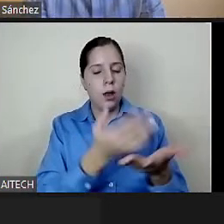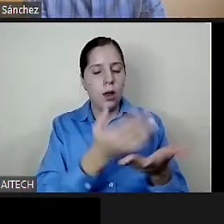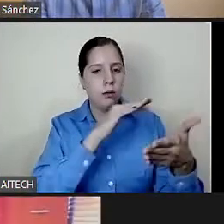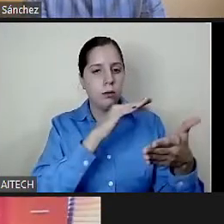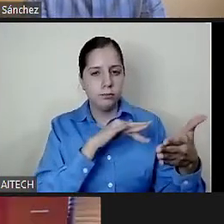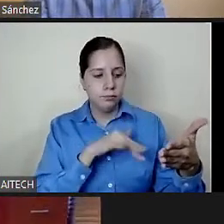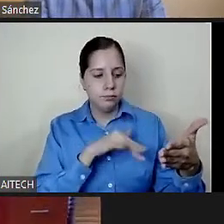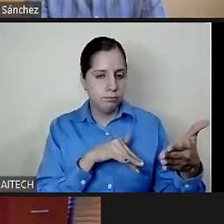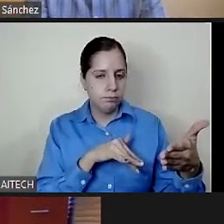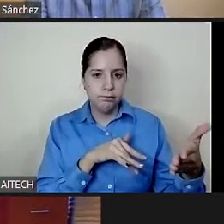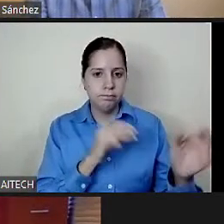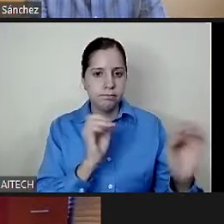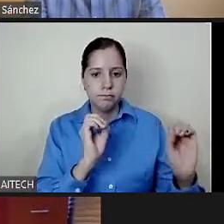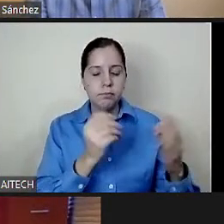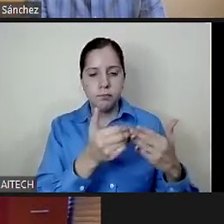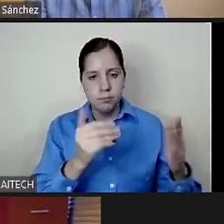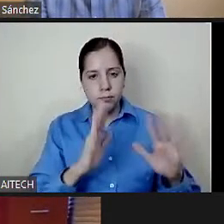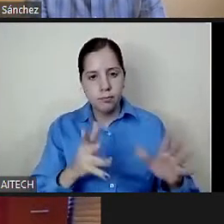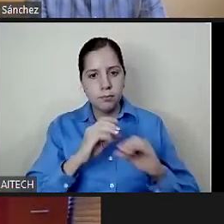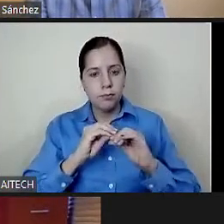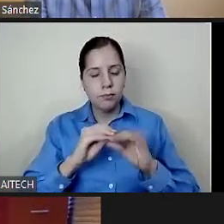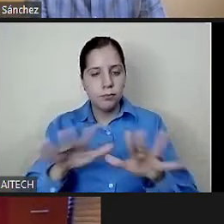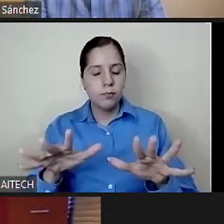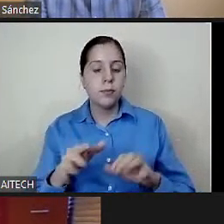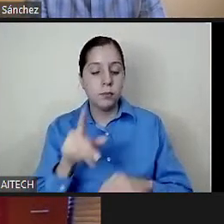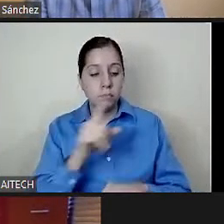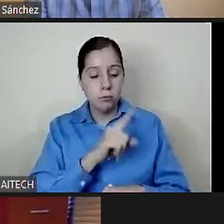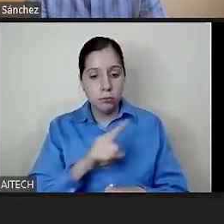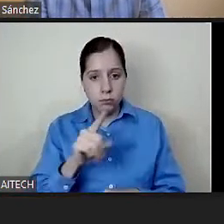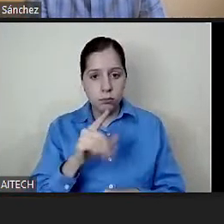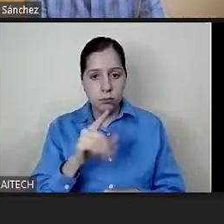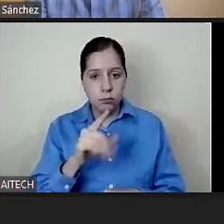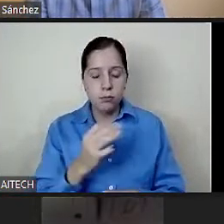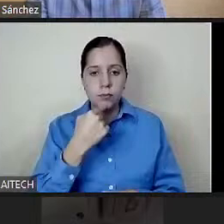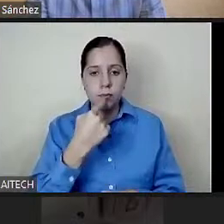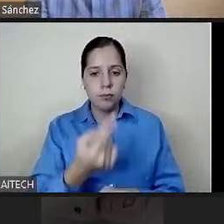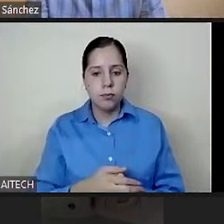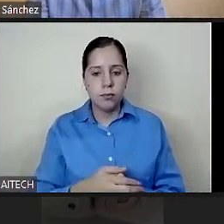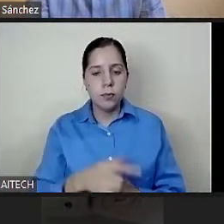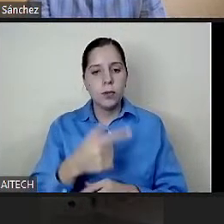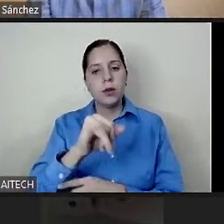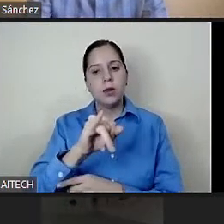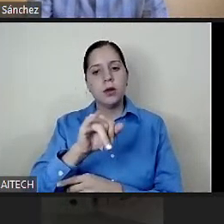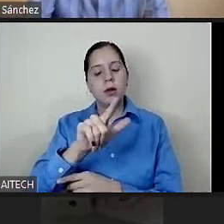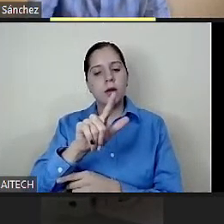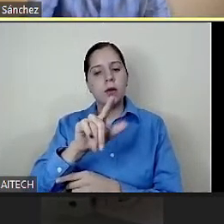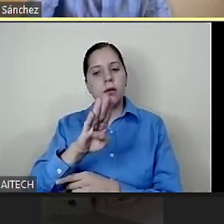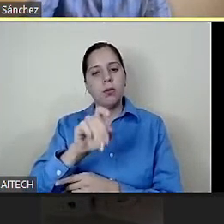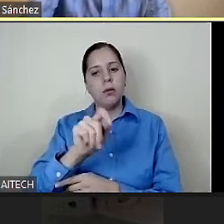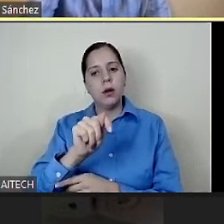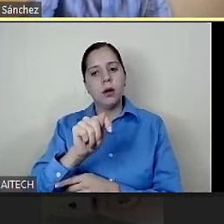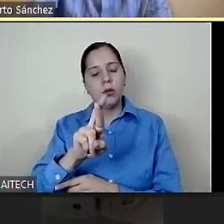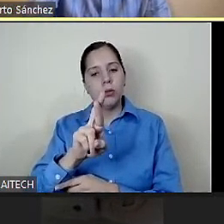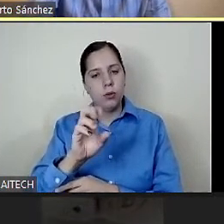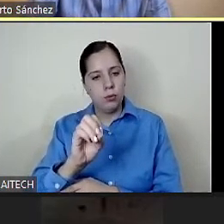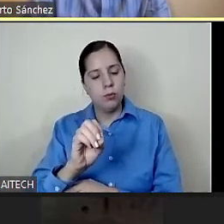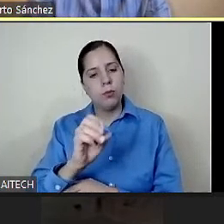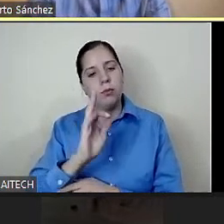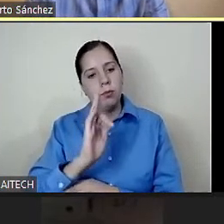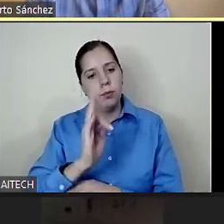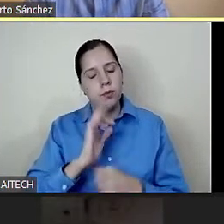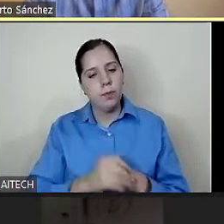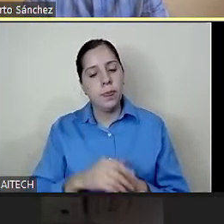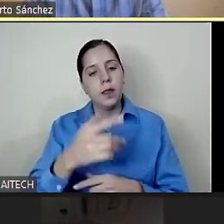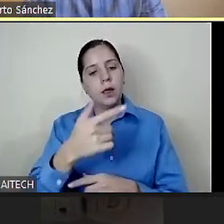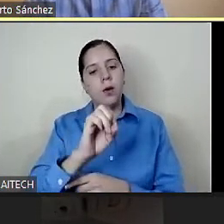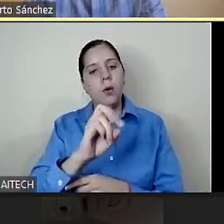previamente circulados. Los que estén a favor de la misma, a favor de manifestarlo. Consejero Gilberto Sánchez Esparza. A favor de la propuesta. Consejera